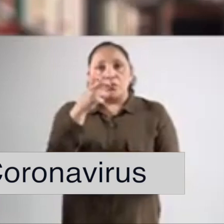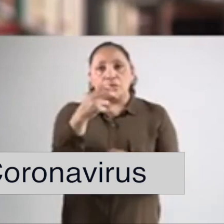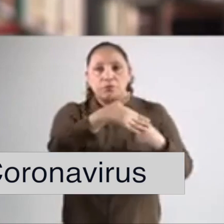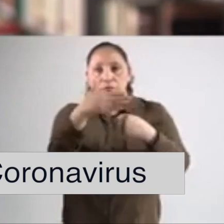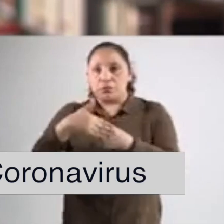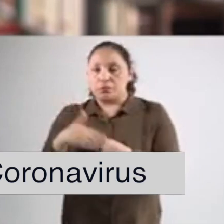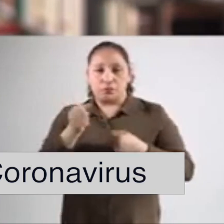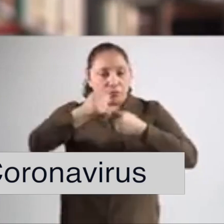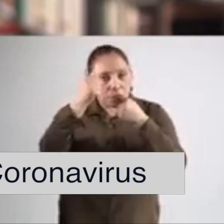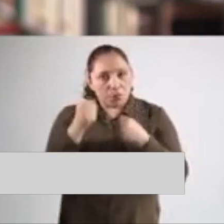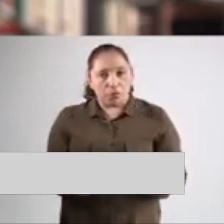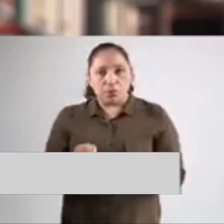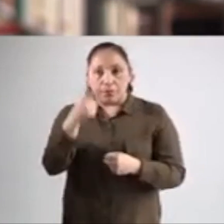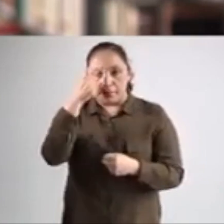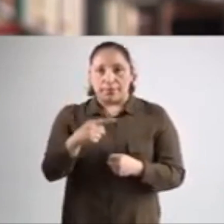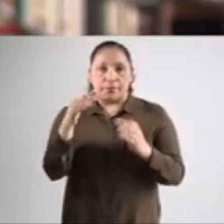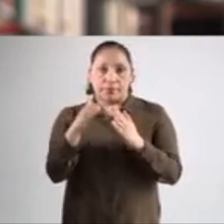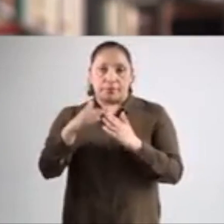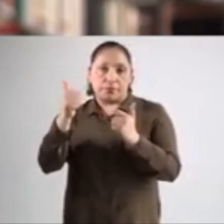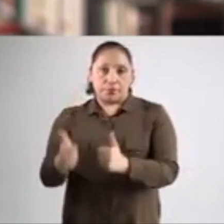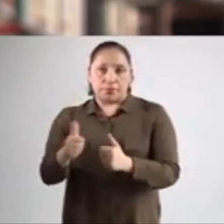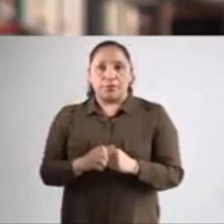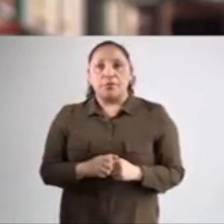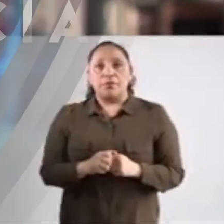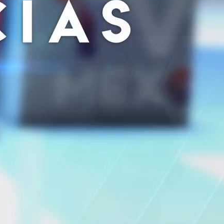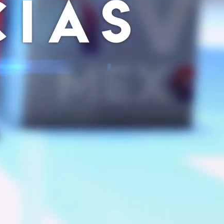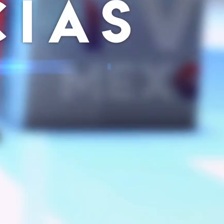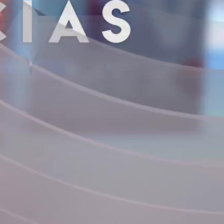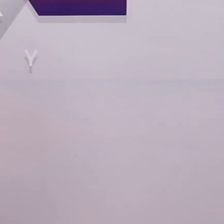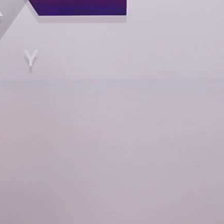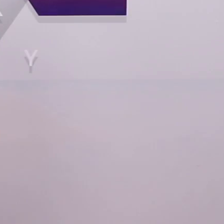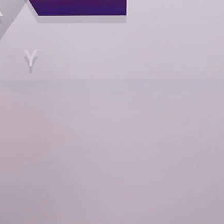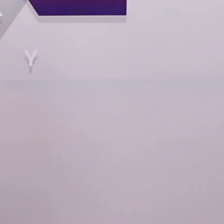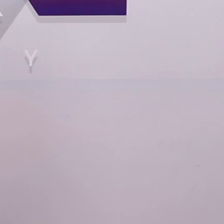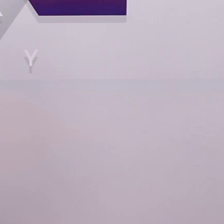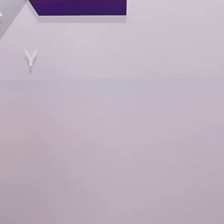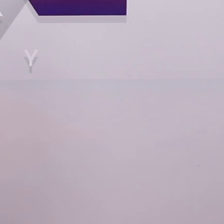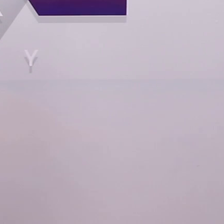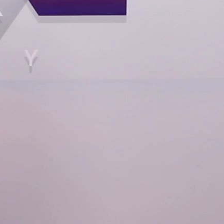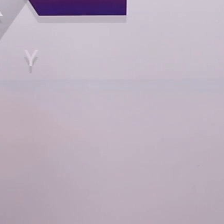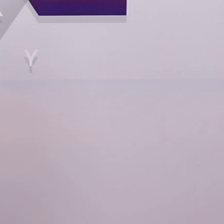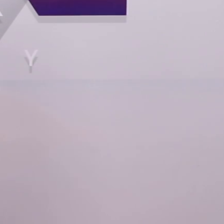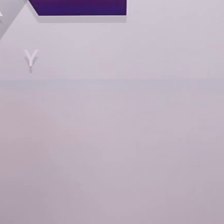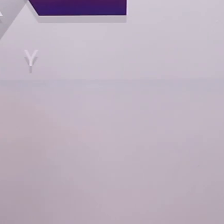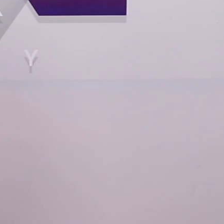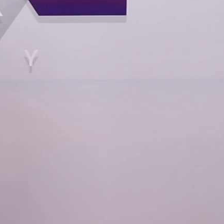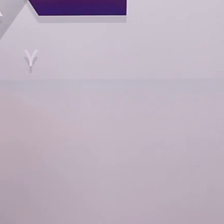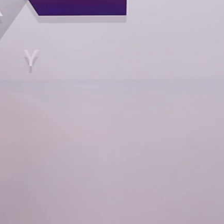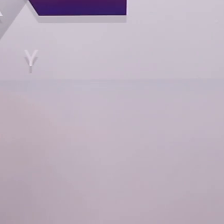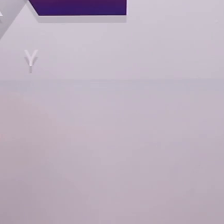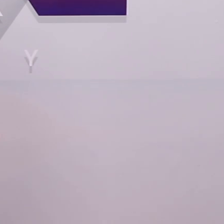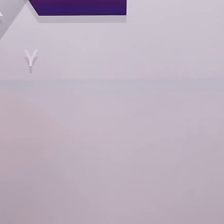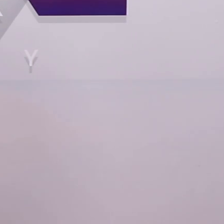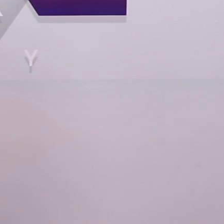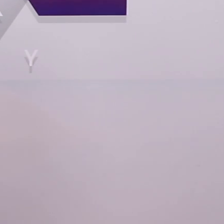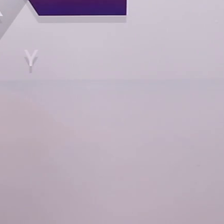máscaras sanitarias como ventiladores pulmonares. Estamos llegando al final de este espacio de noticias. La invitación para que comente,